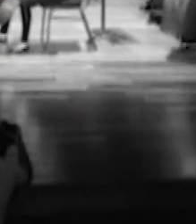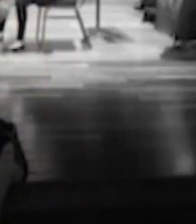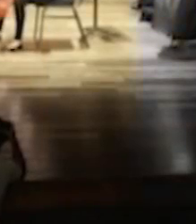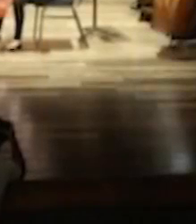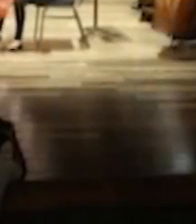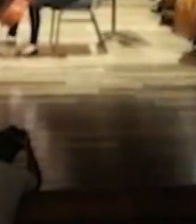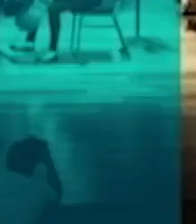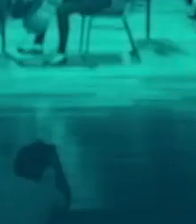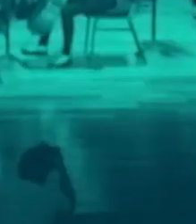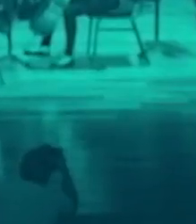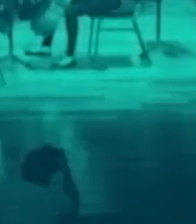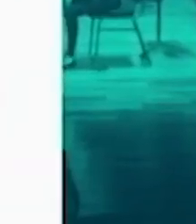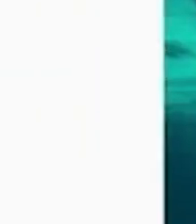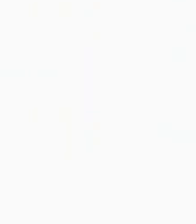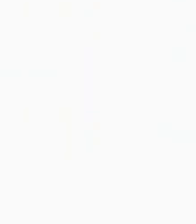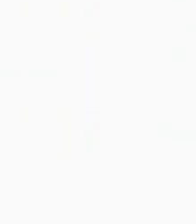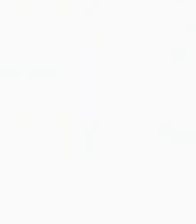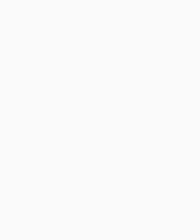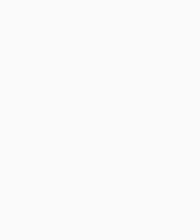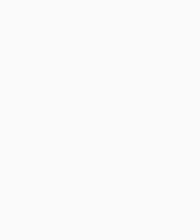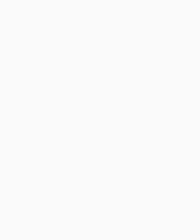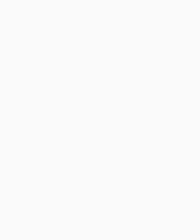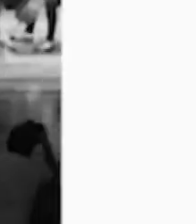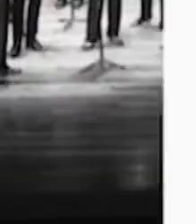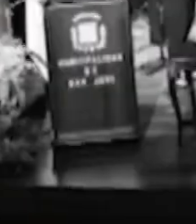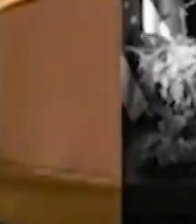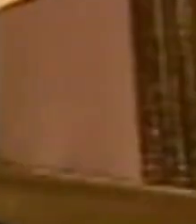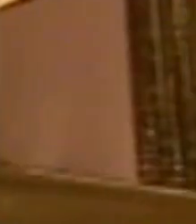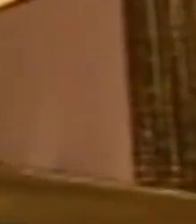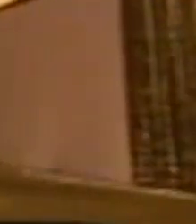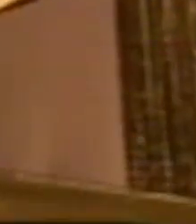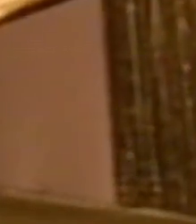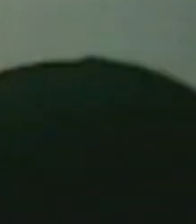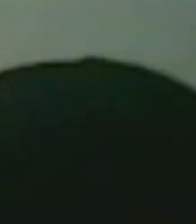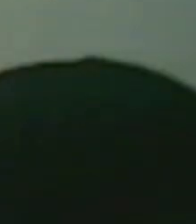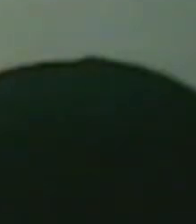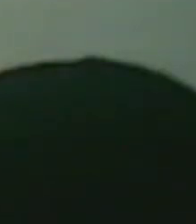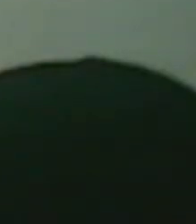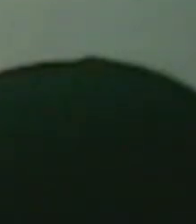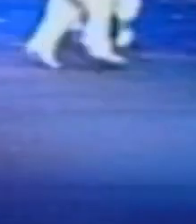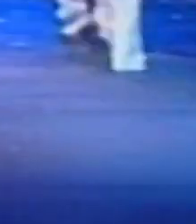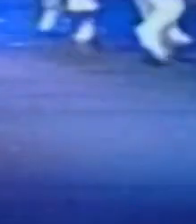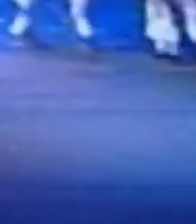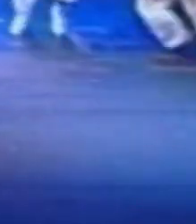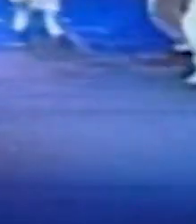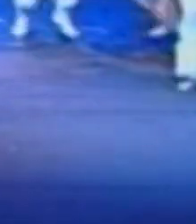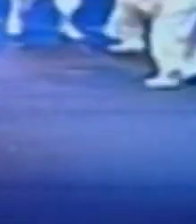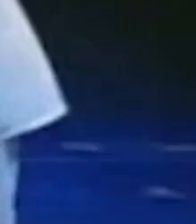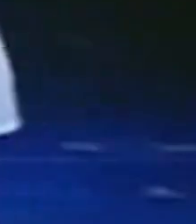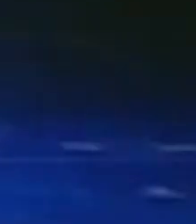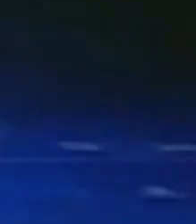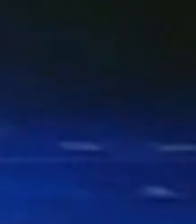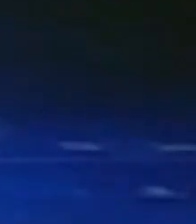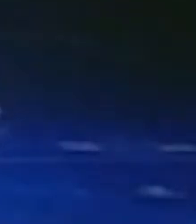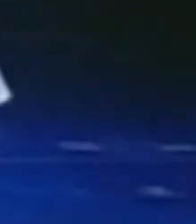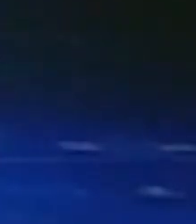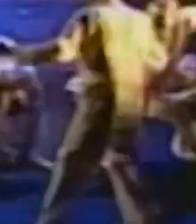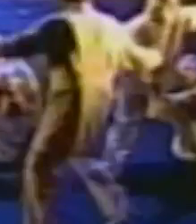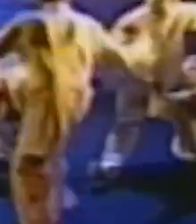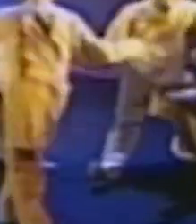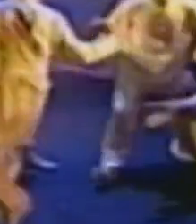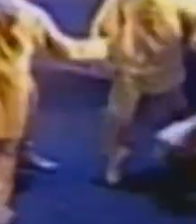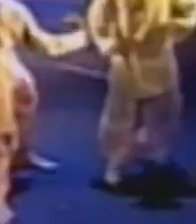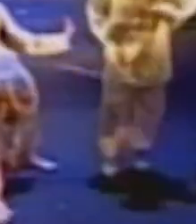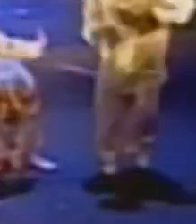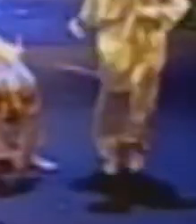En nuestro espacio Arte 13 presentamos la obra de teatro basada en la novela del escritor costarricense Rafael